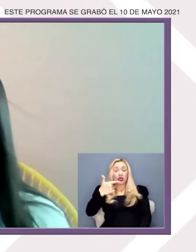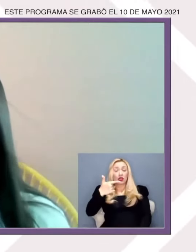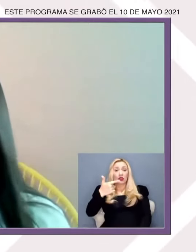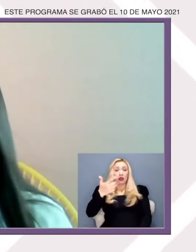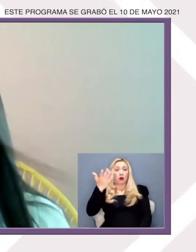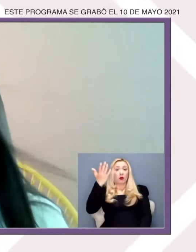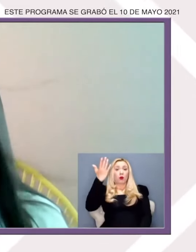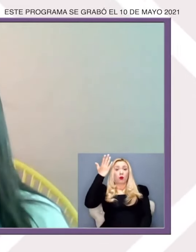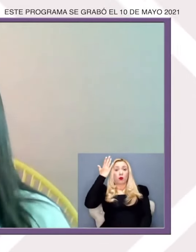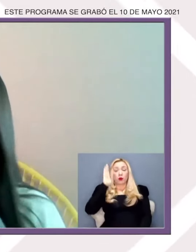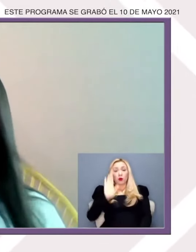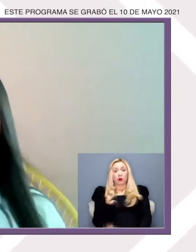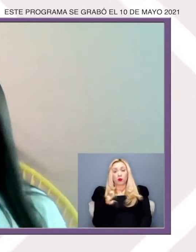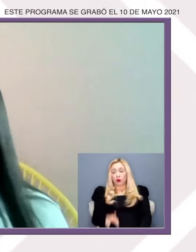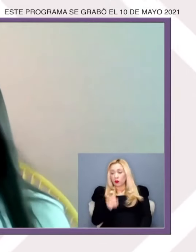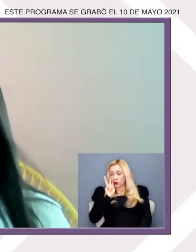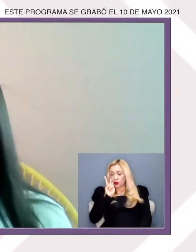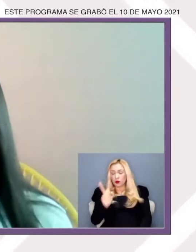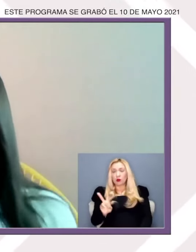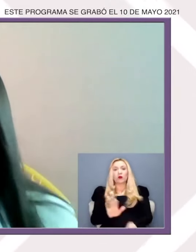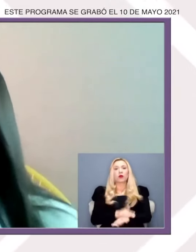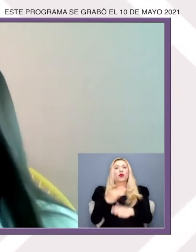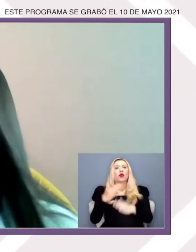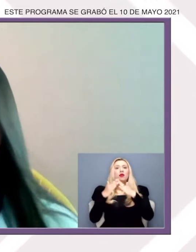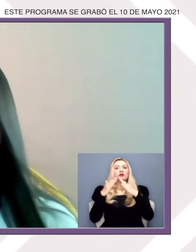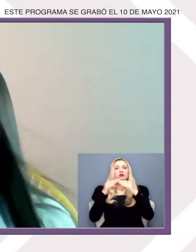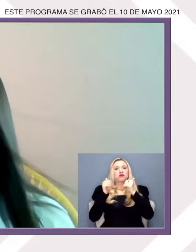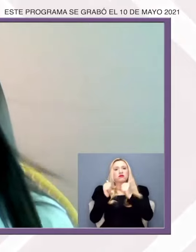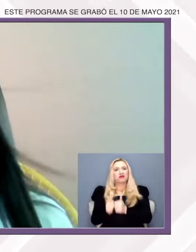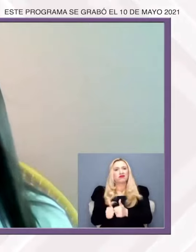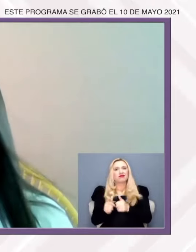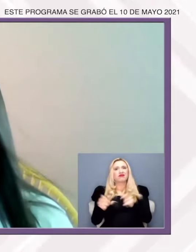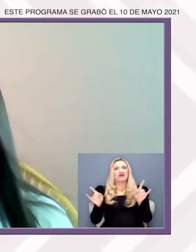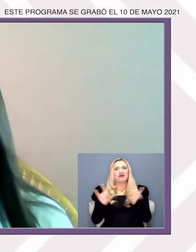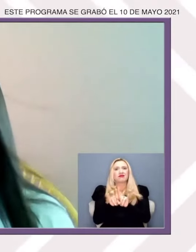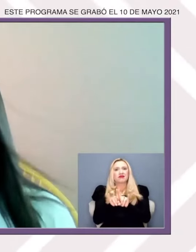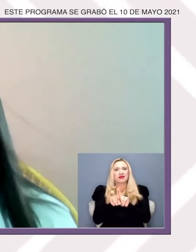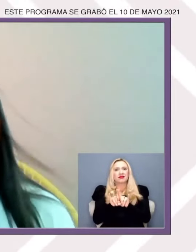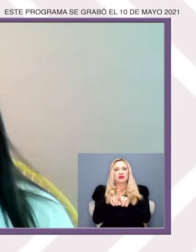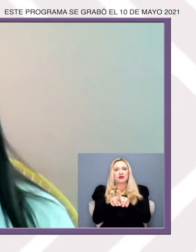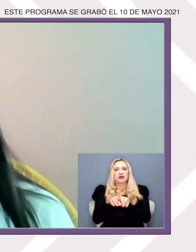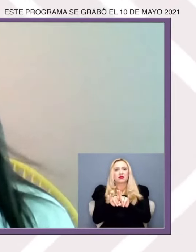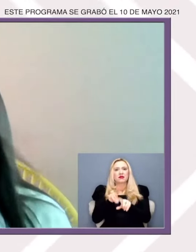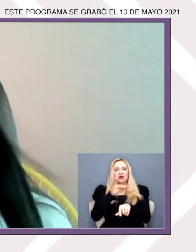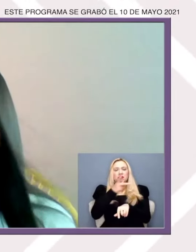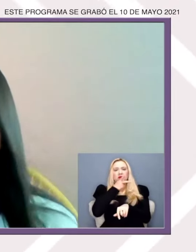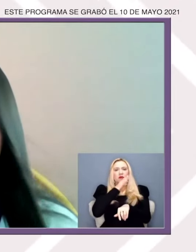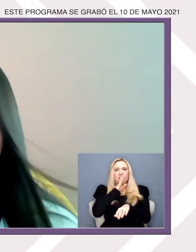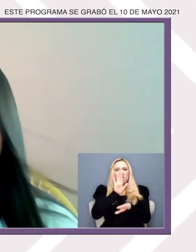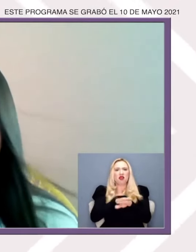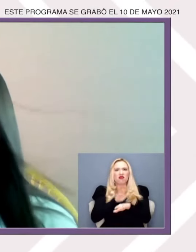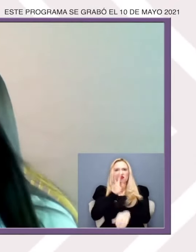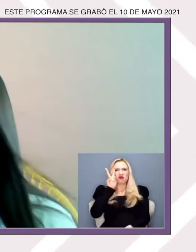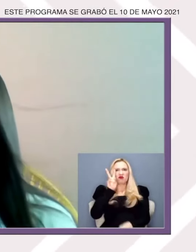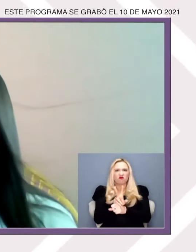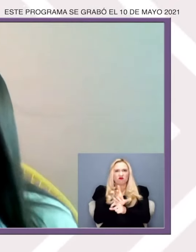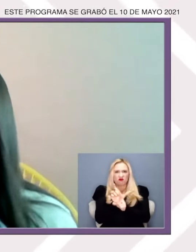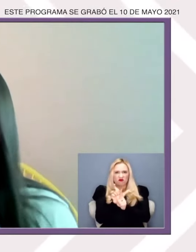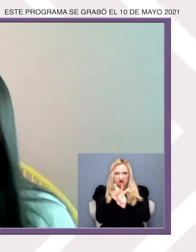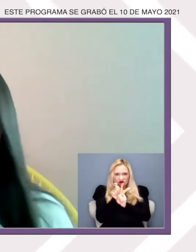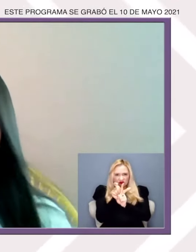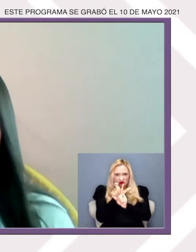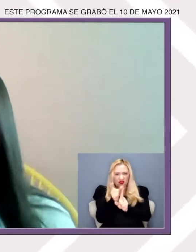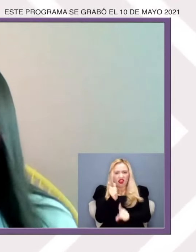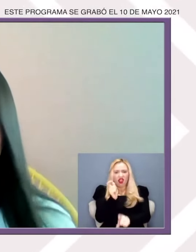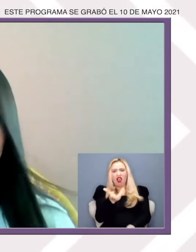que ante el confinamiento los padres estaban, pues, aumentaban la vigilancia sobre lo que